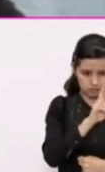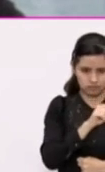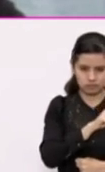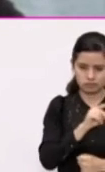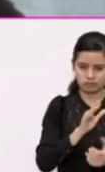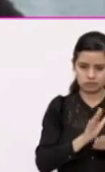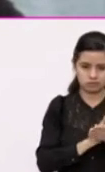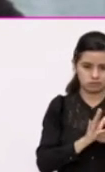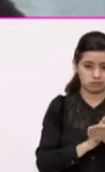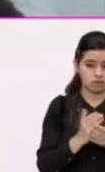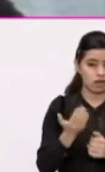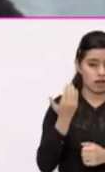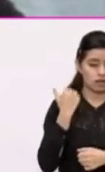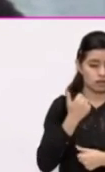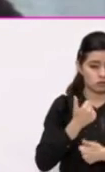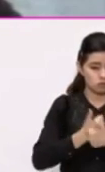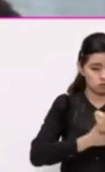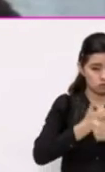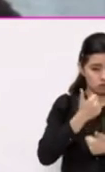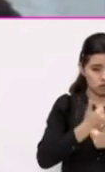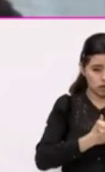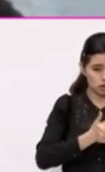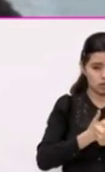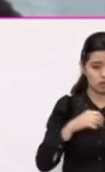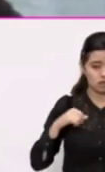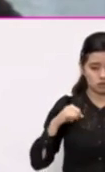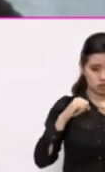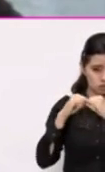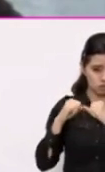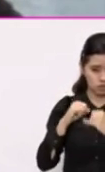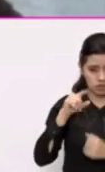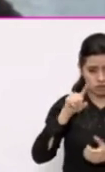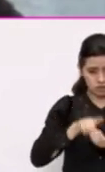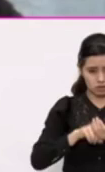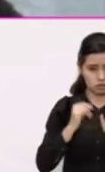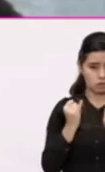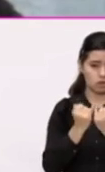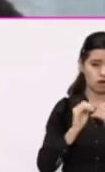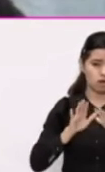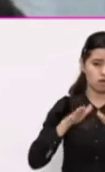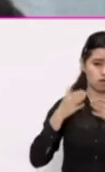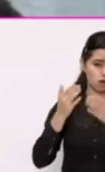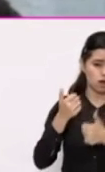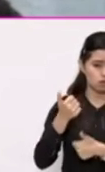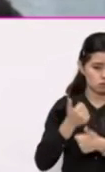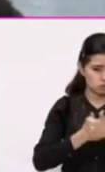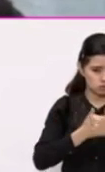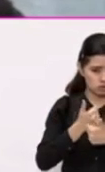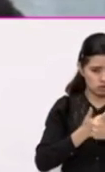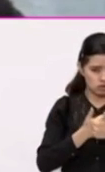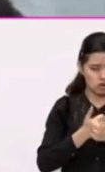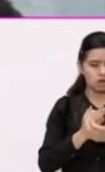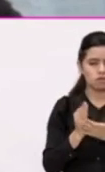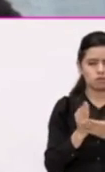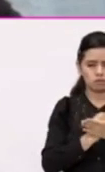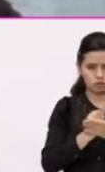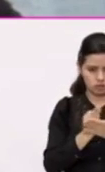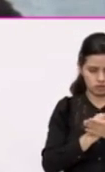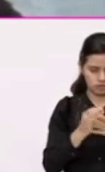han luchado antes, dentro y fuera de las instituciones, para conquistar estos espacios. En Morena